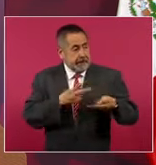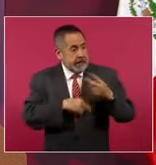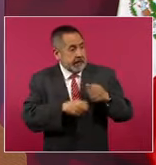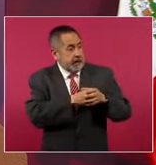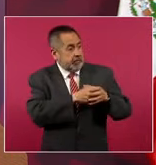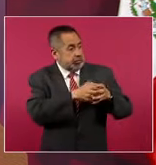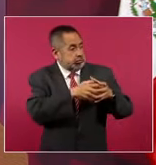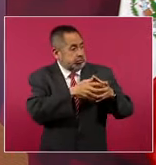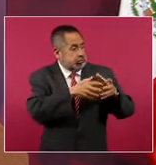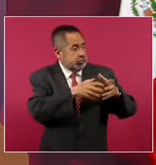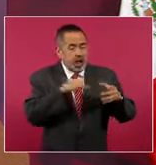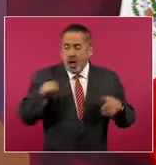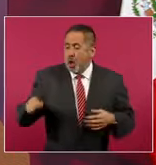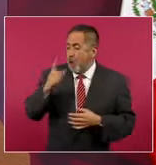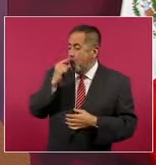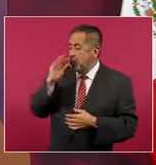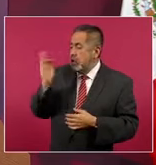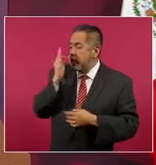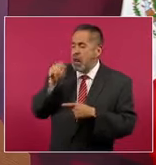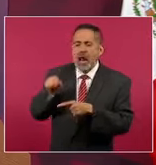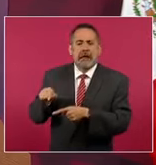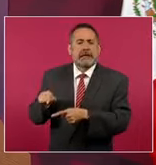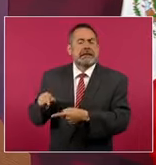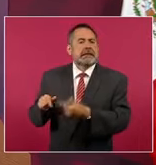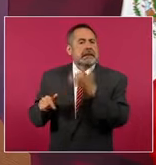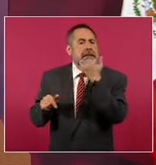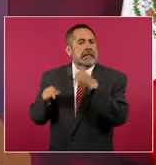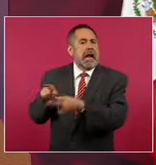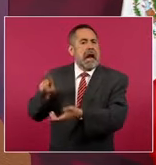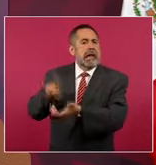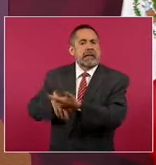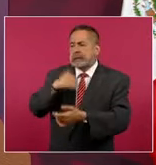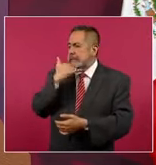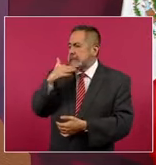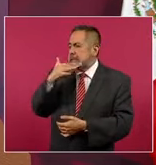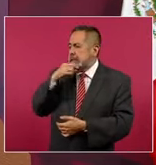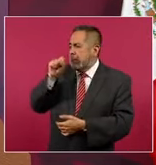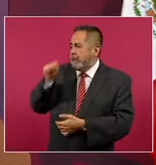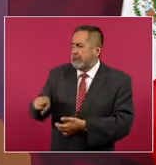con una Policía Federal echada a perder,